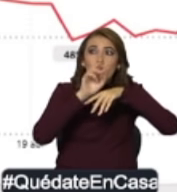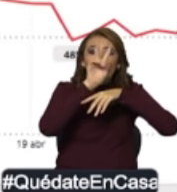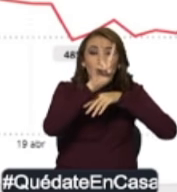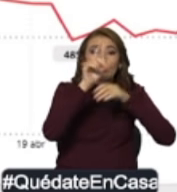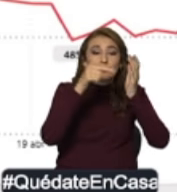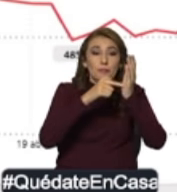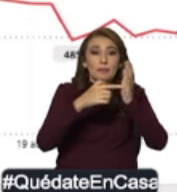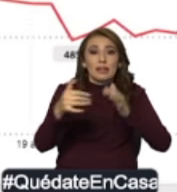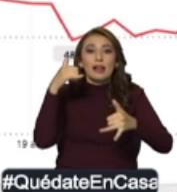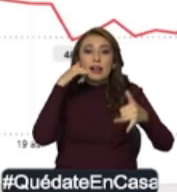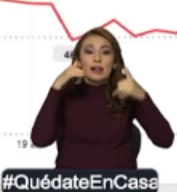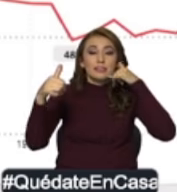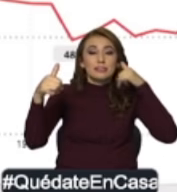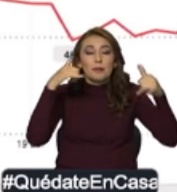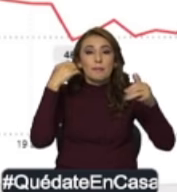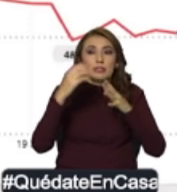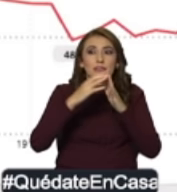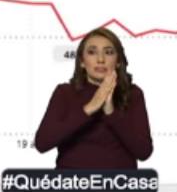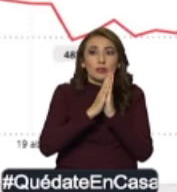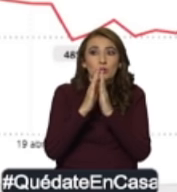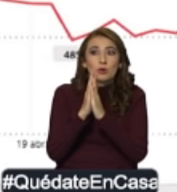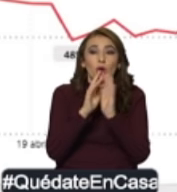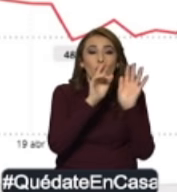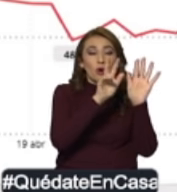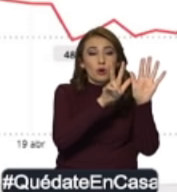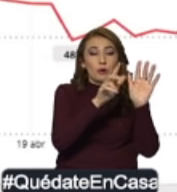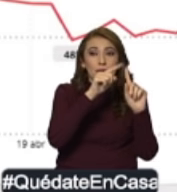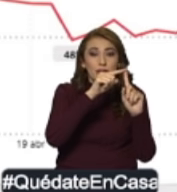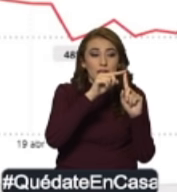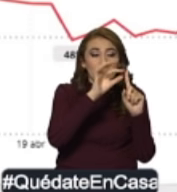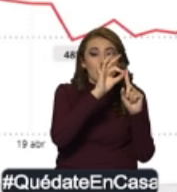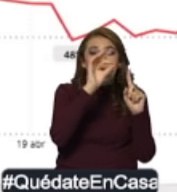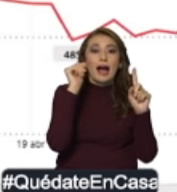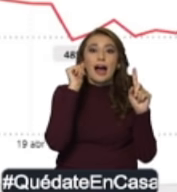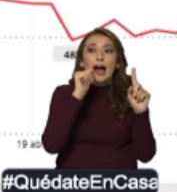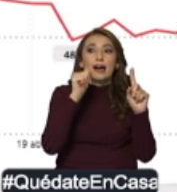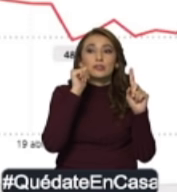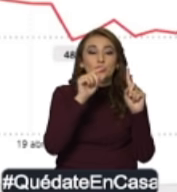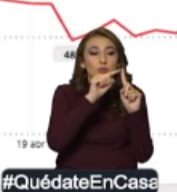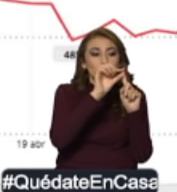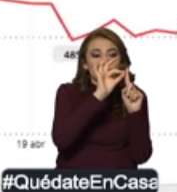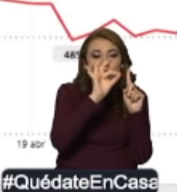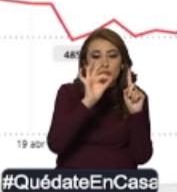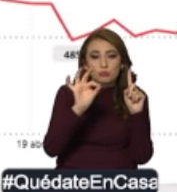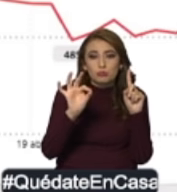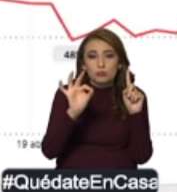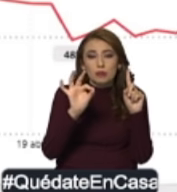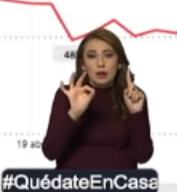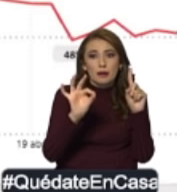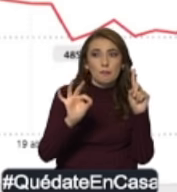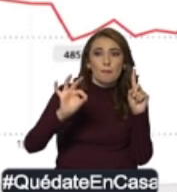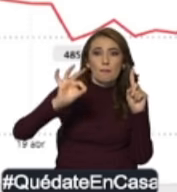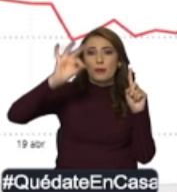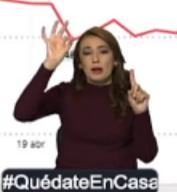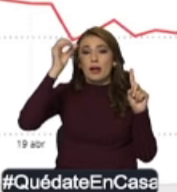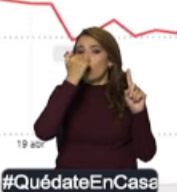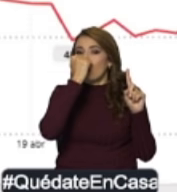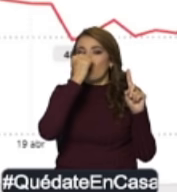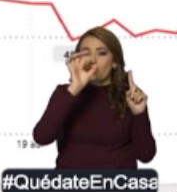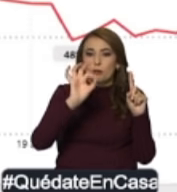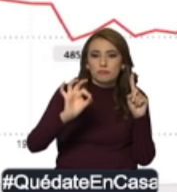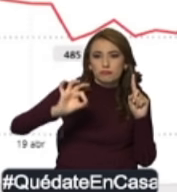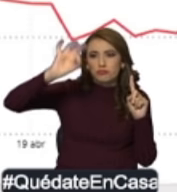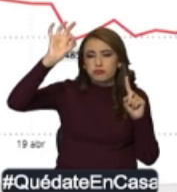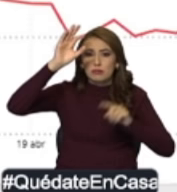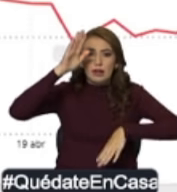2.169 atenciones. Hay un crecimiento del 830%. Es bastante complicado estos días que tuvimos con la ciudad de Guayaquil en